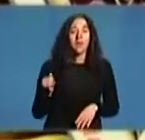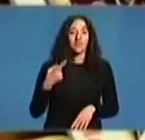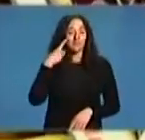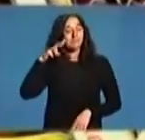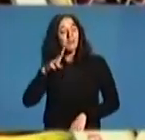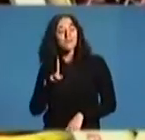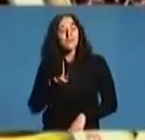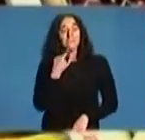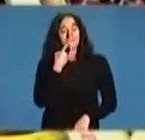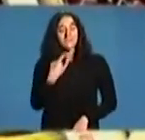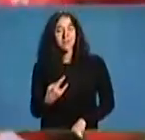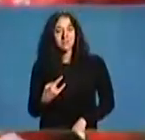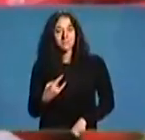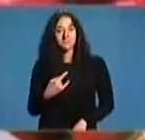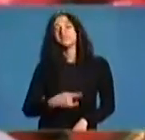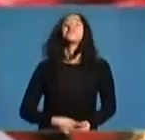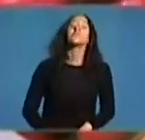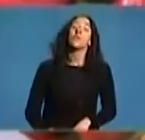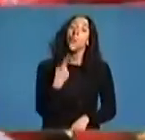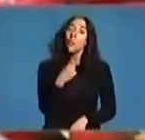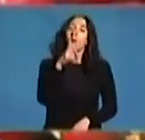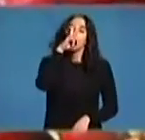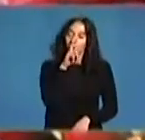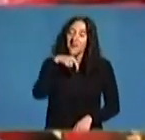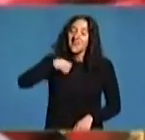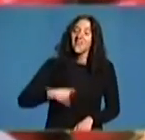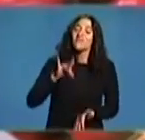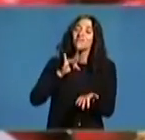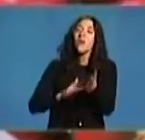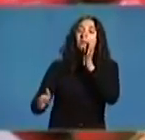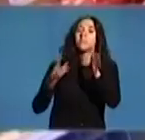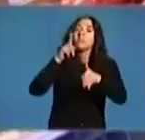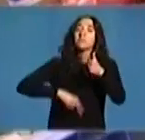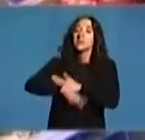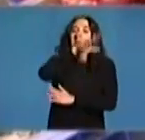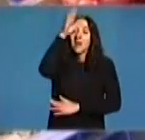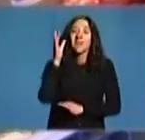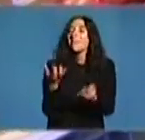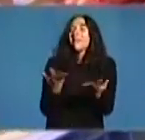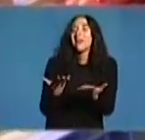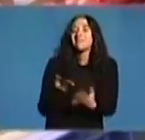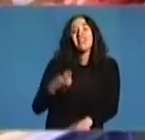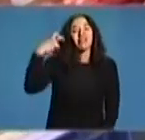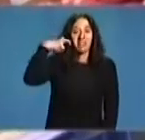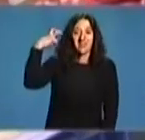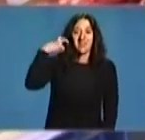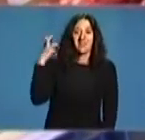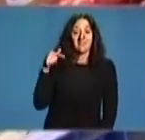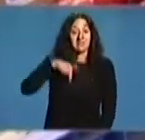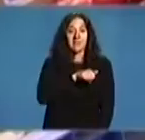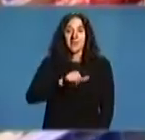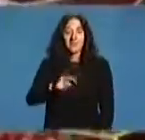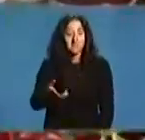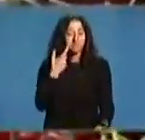nosa vista e o noso paladar. Unha das que nos lembran que estamos nos meses de calor son as cereixas que estes días resaltan nas primeiras filas dos